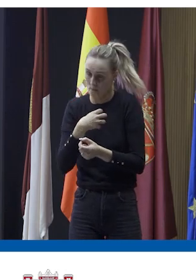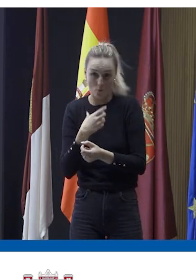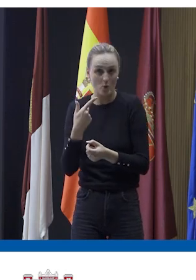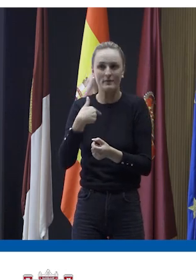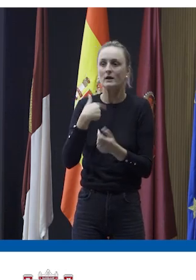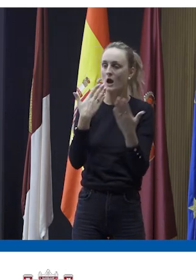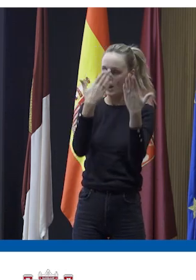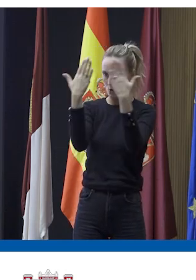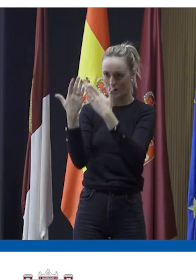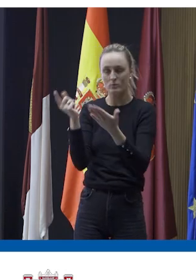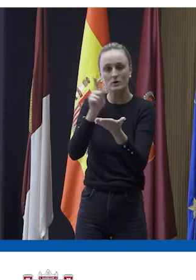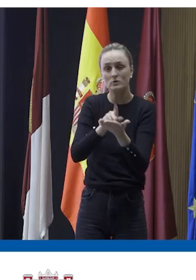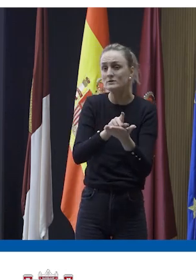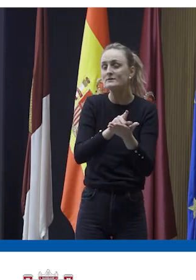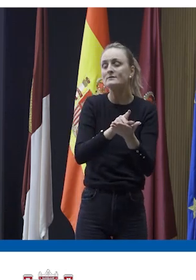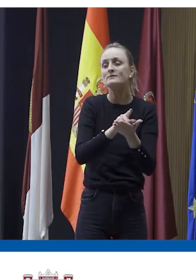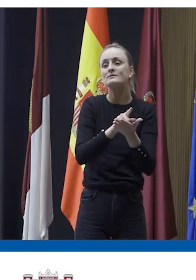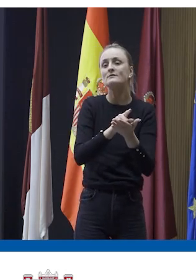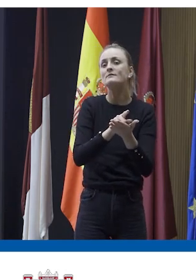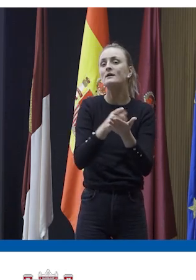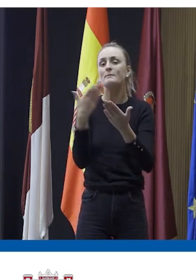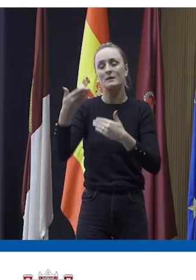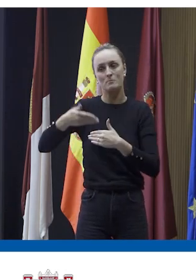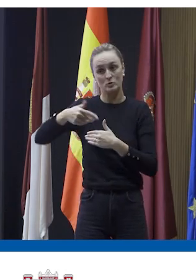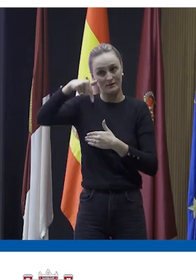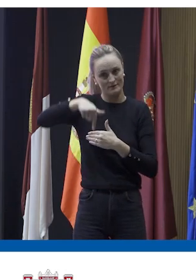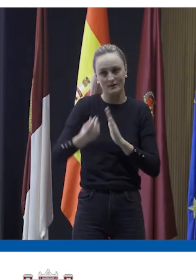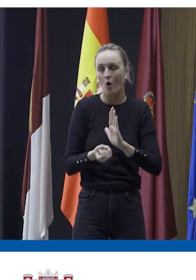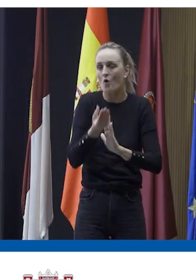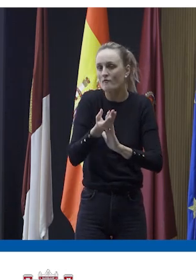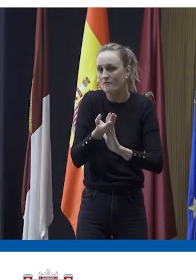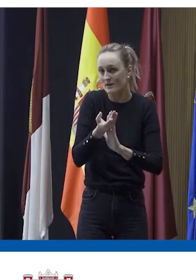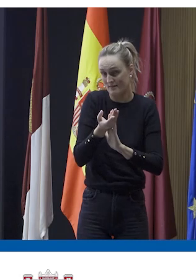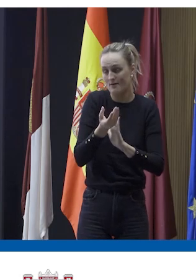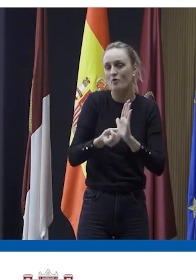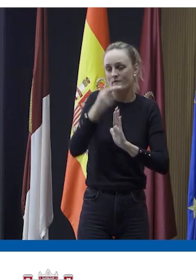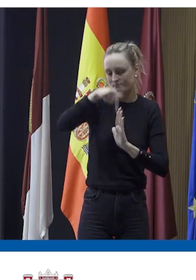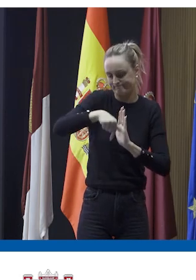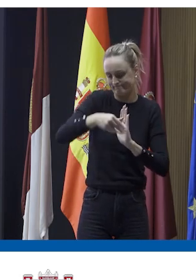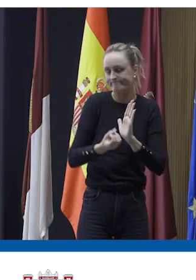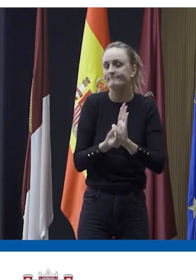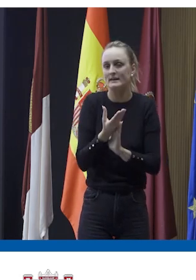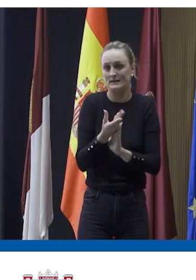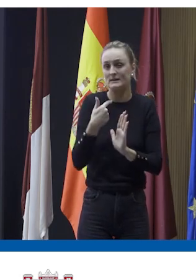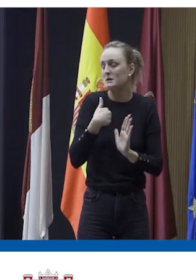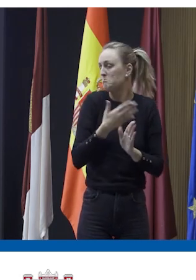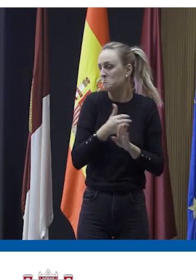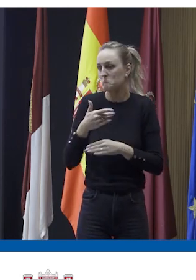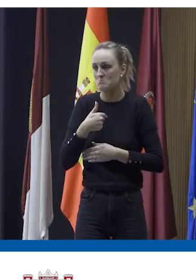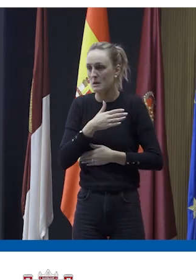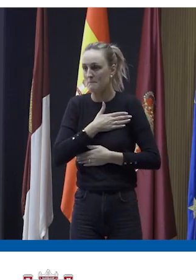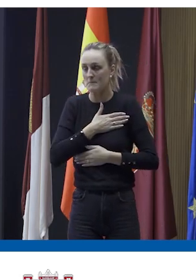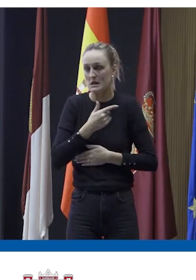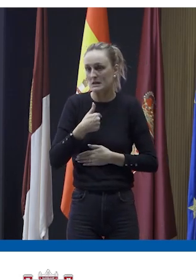nuevo enhorabuena, y yo creo que es importante esta conferencia, conferencias como esta. Y por mi parte nada más,